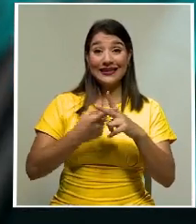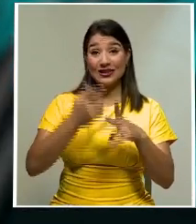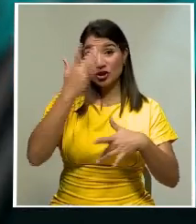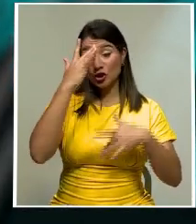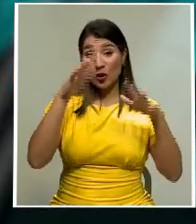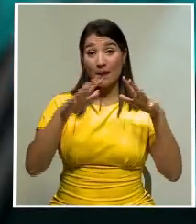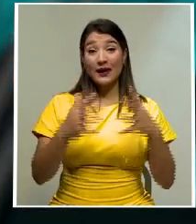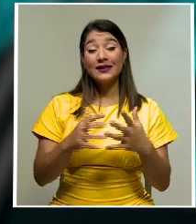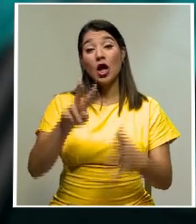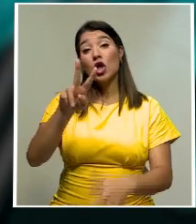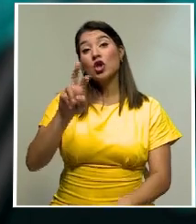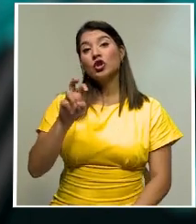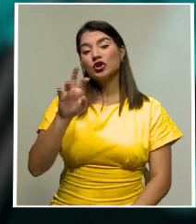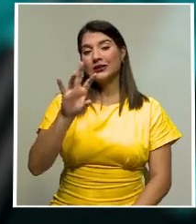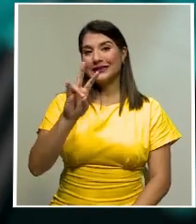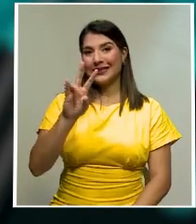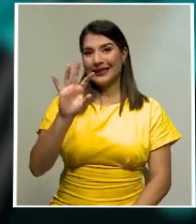pandemia de